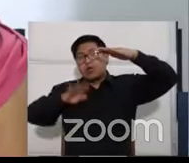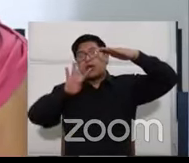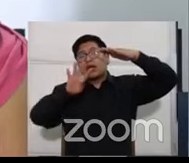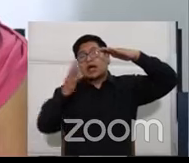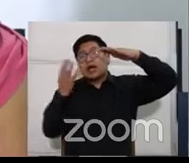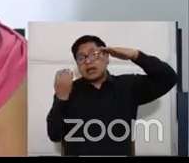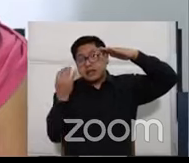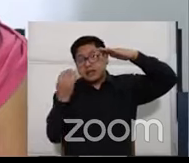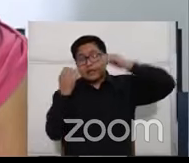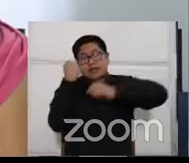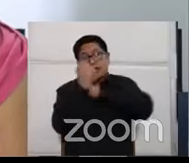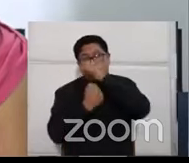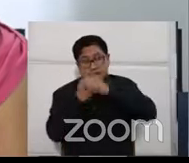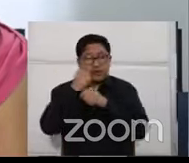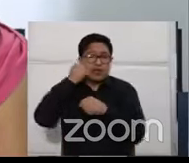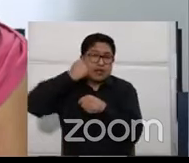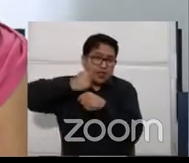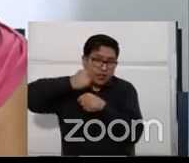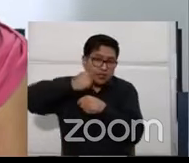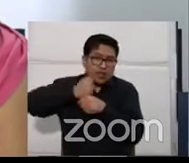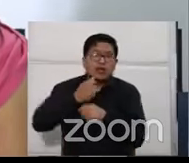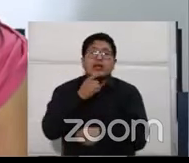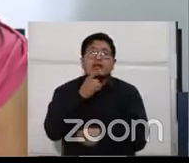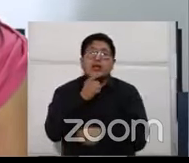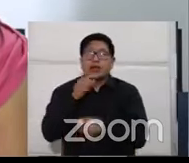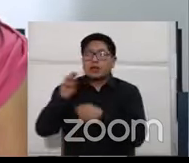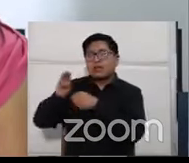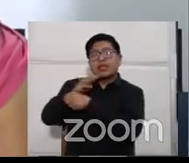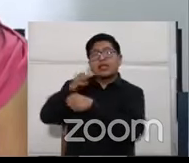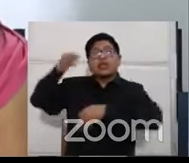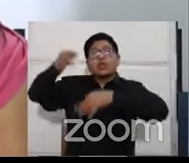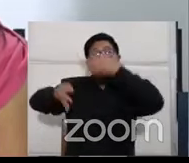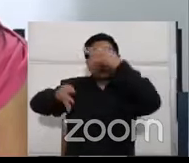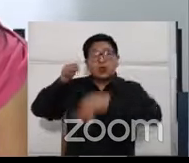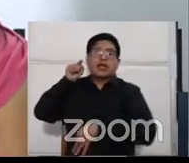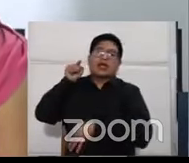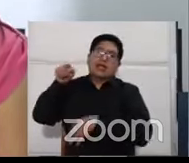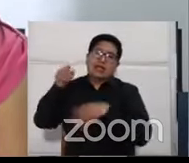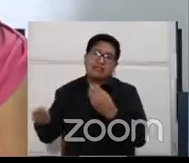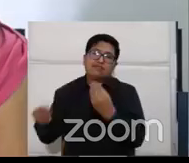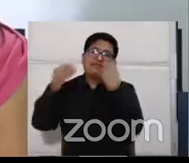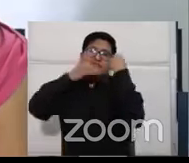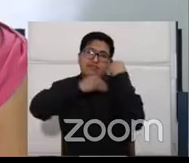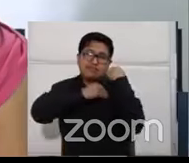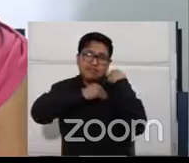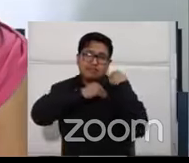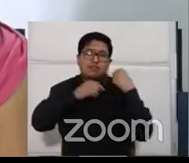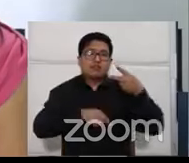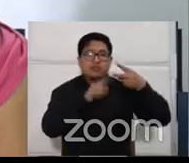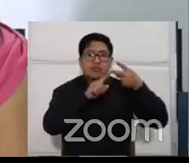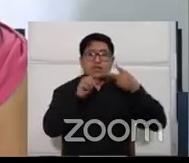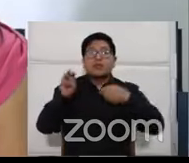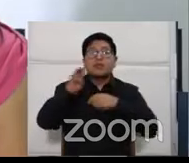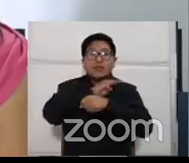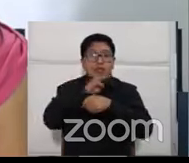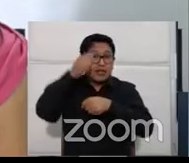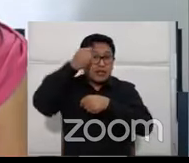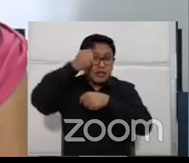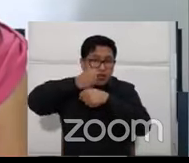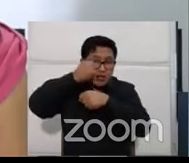actividad laboral a cargo del ministerio de justicia y transparencia institucional del ministerio de trabajo empleo y previsión